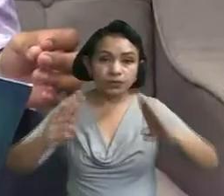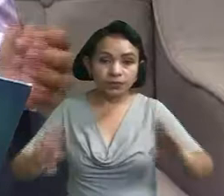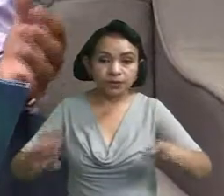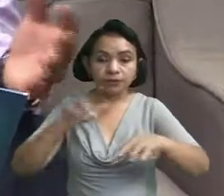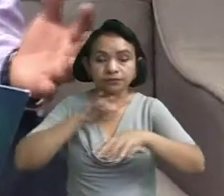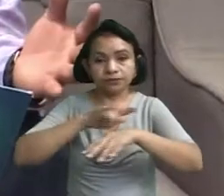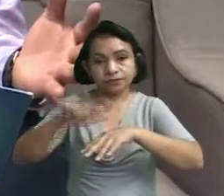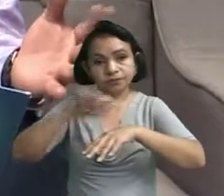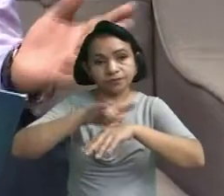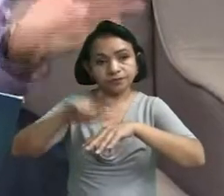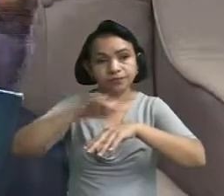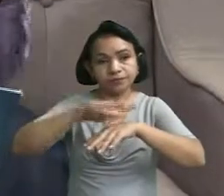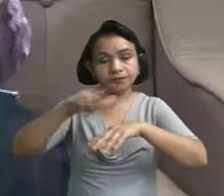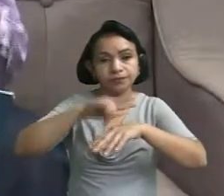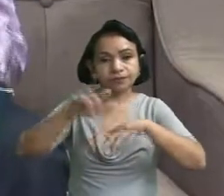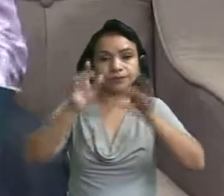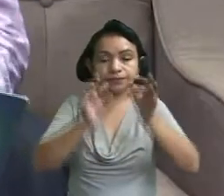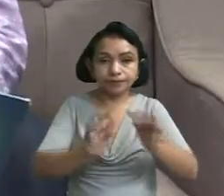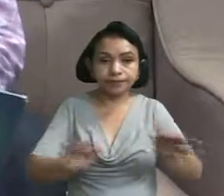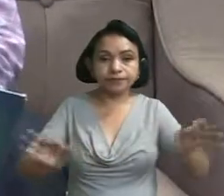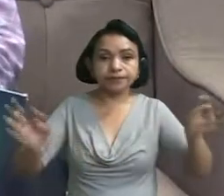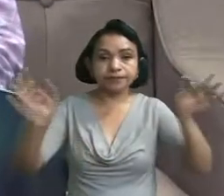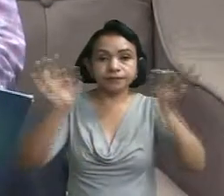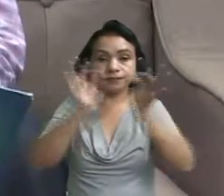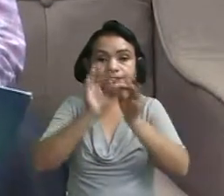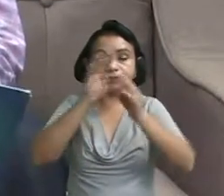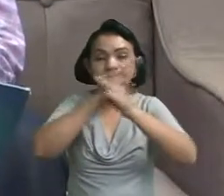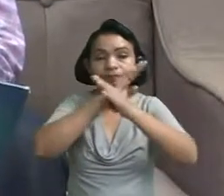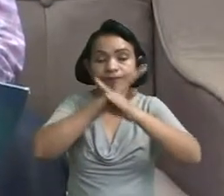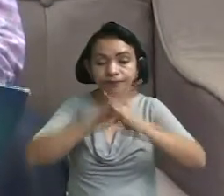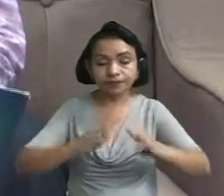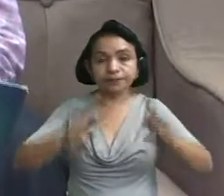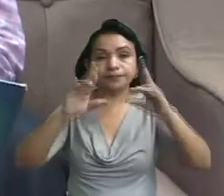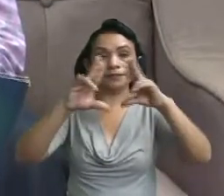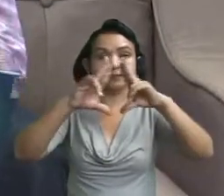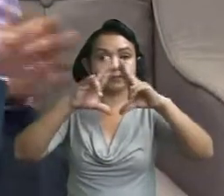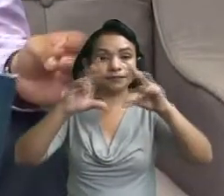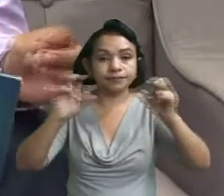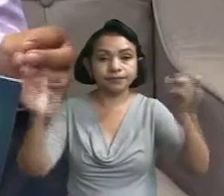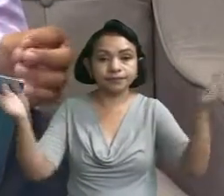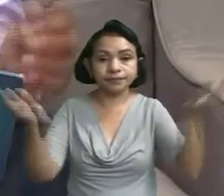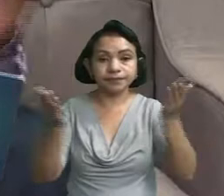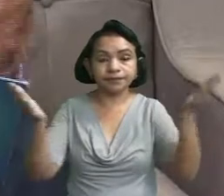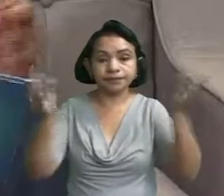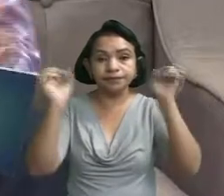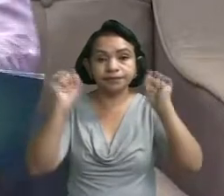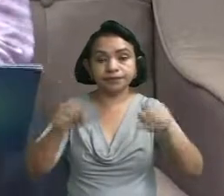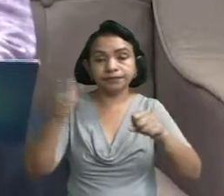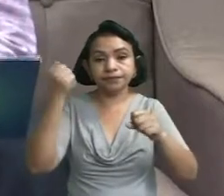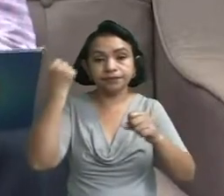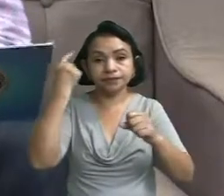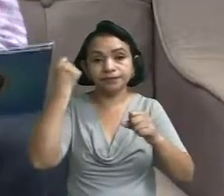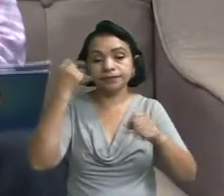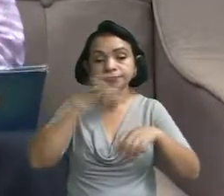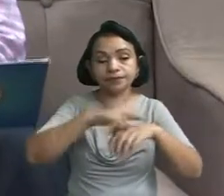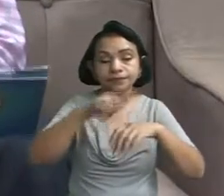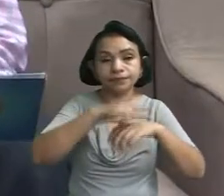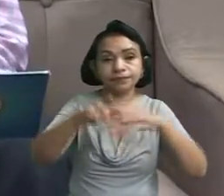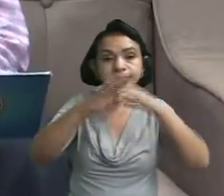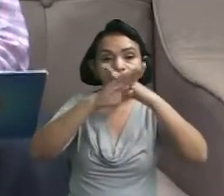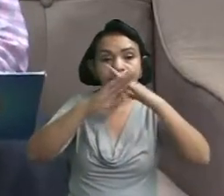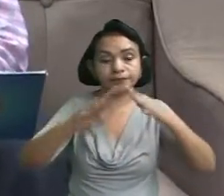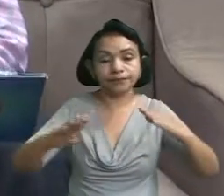búsqueda incansable, generacional, de la paz en este país. ¿Cómo podemos entender precisamente esa búsqueda de la